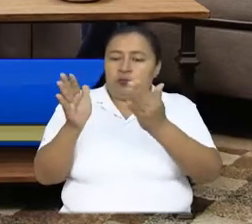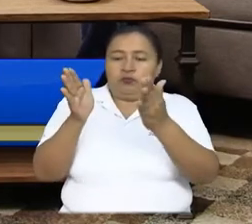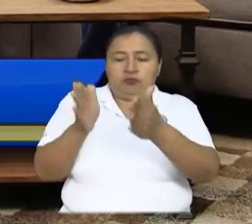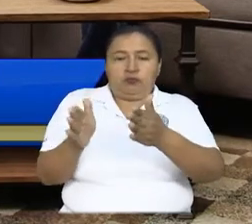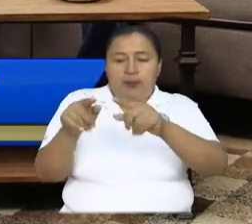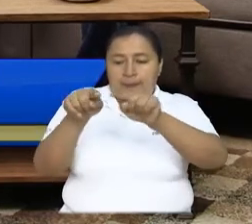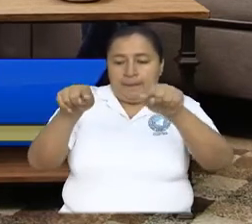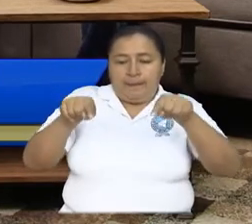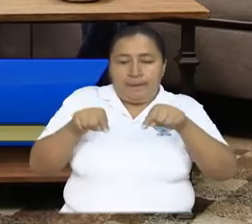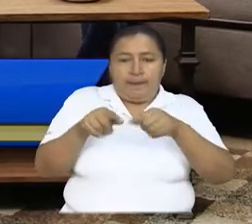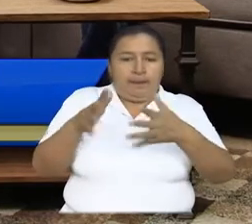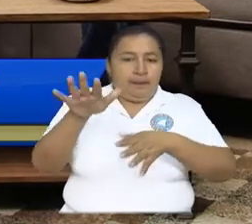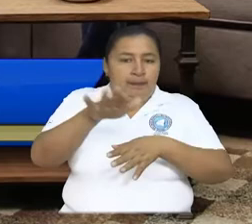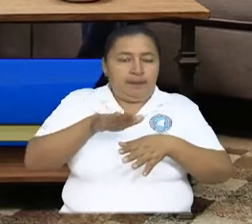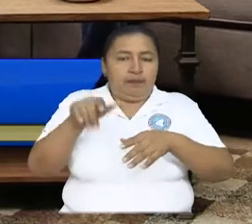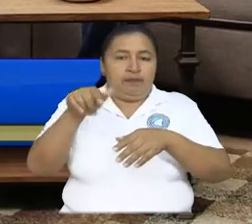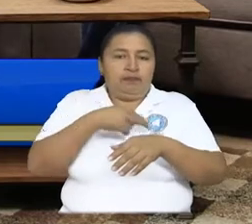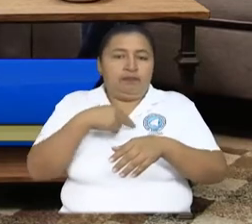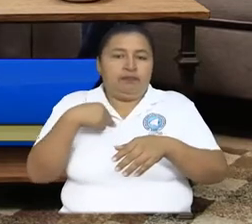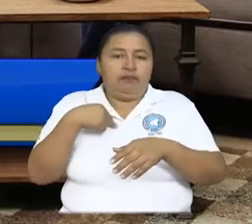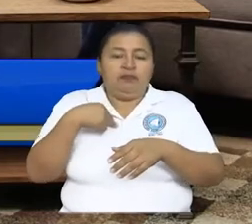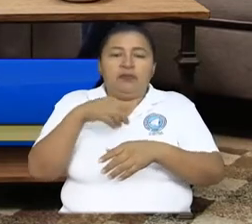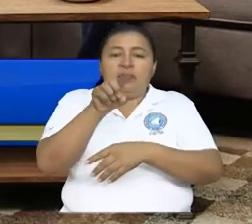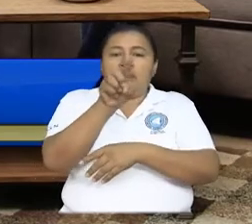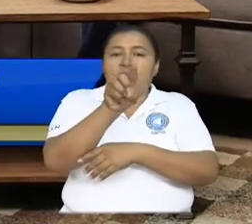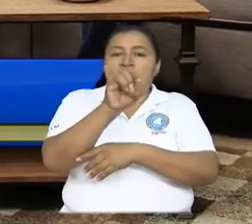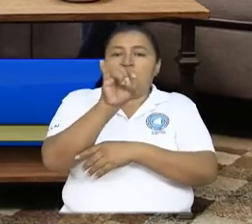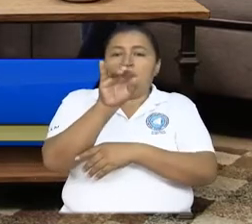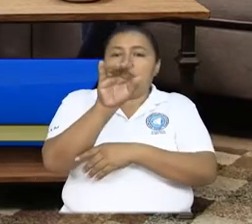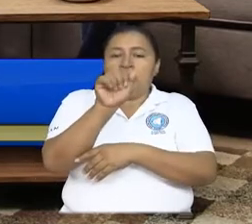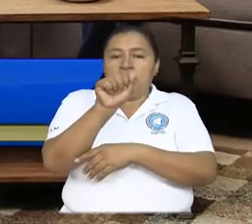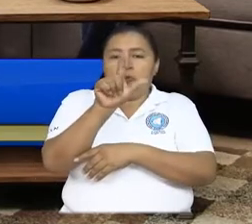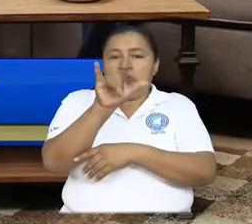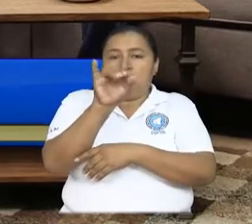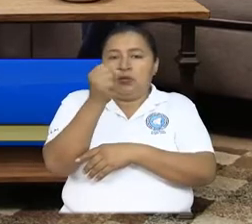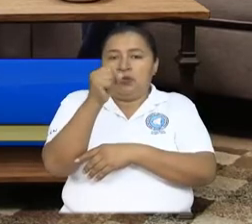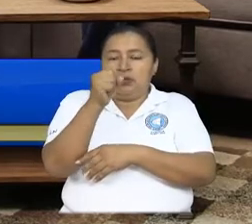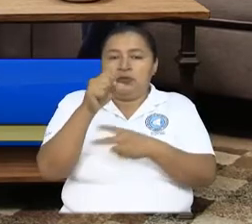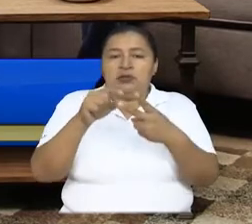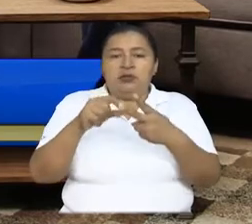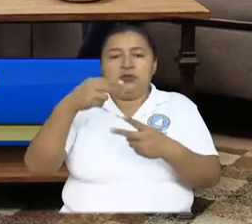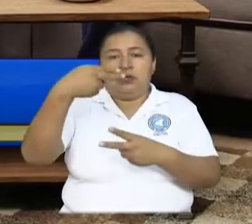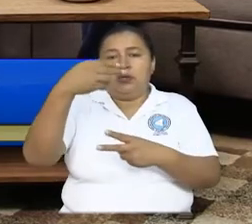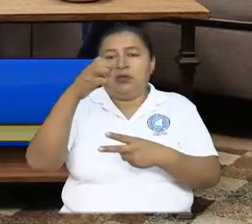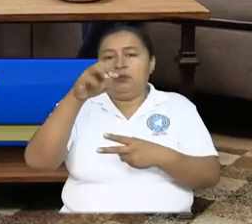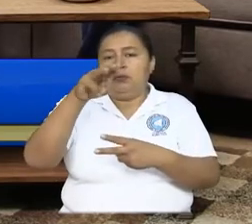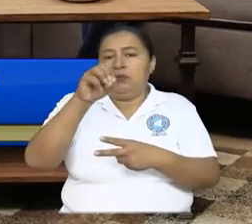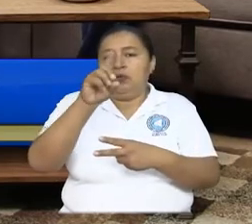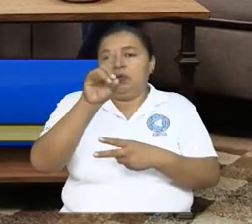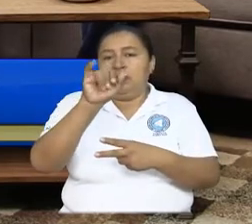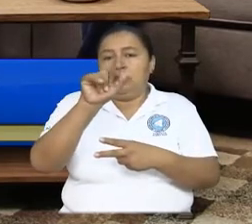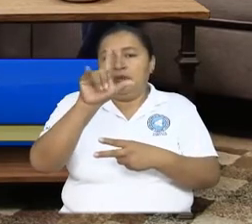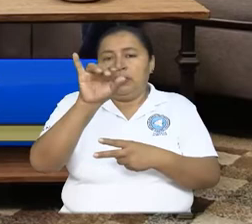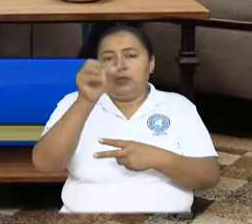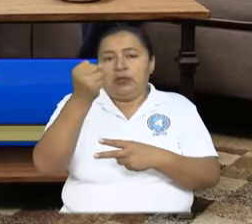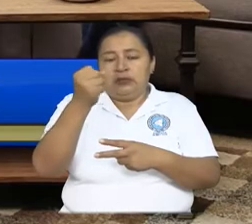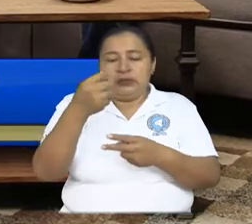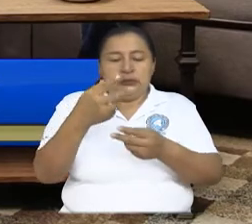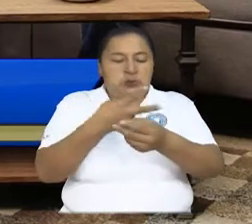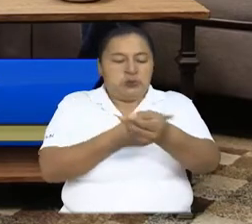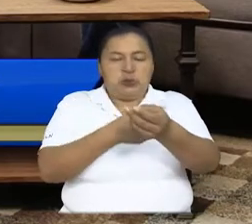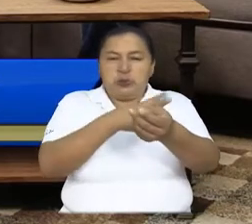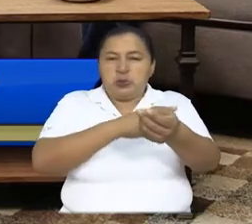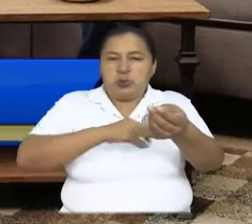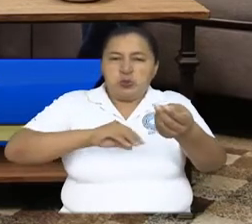precisamente para hacer las diálisis y hemodiálisis en el hospital de arriba que yo asegura el